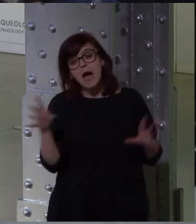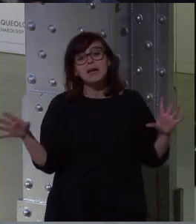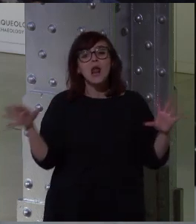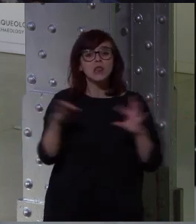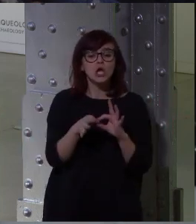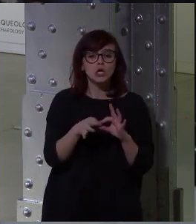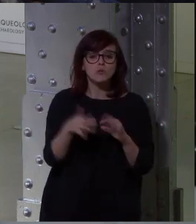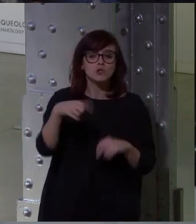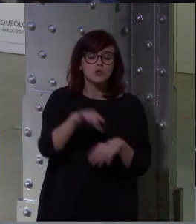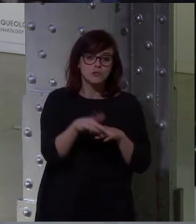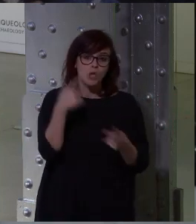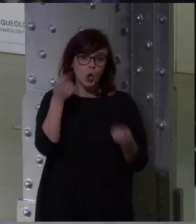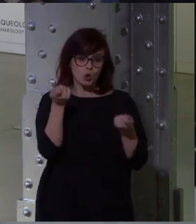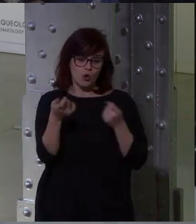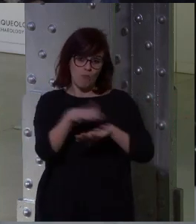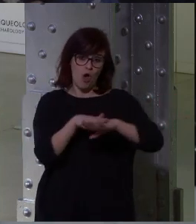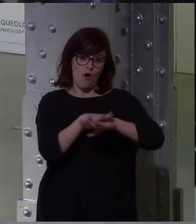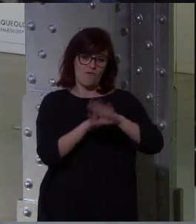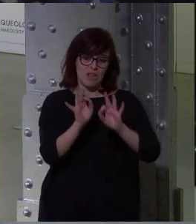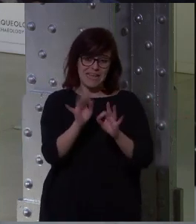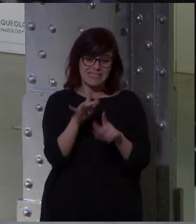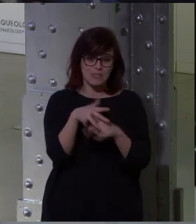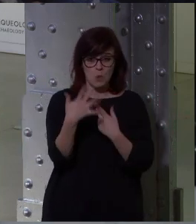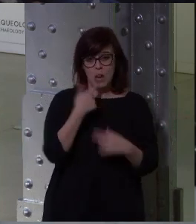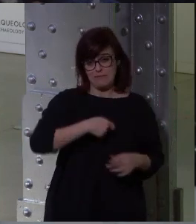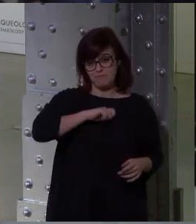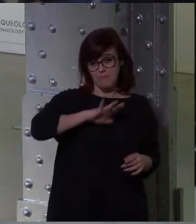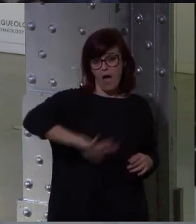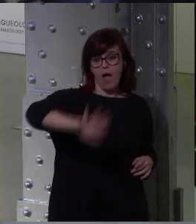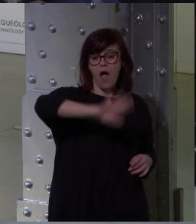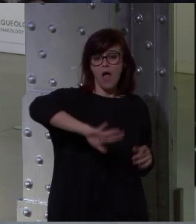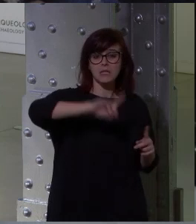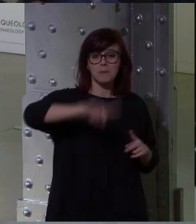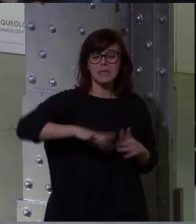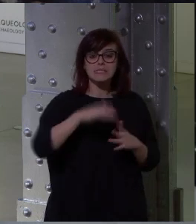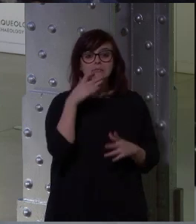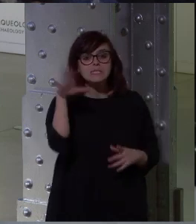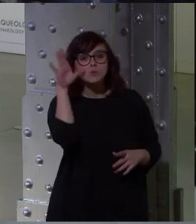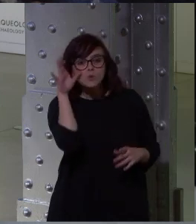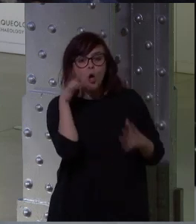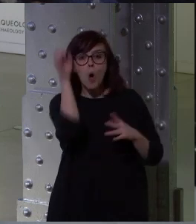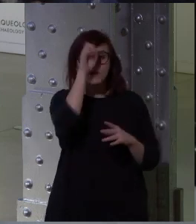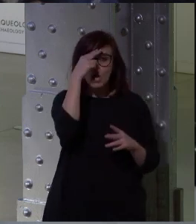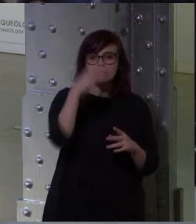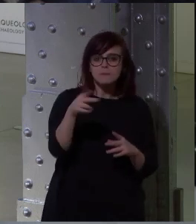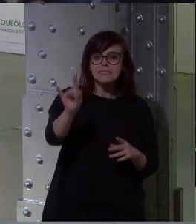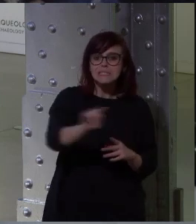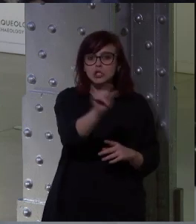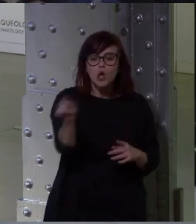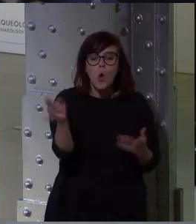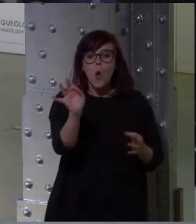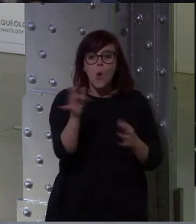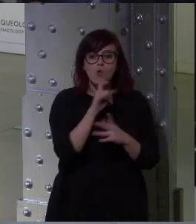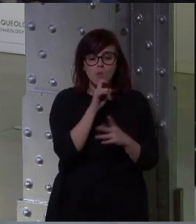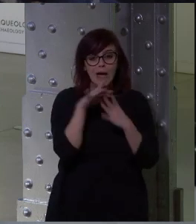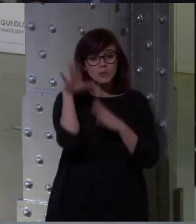relación tenéis con esos reguladores, especialmente en el caso nacional, y si se os escucha y si hay posibilidades de